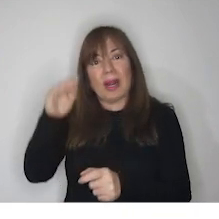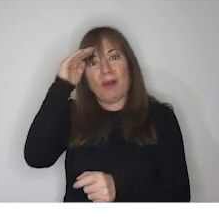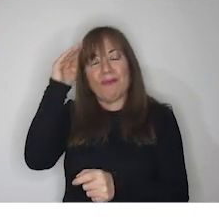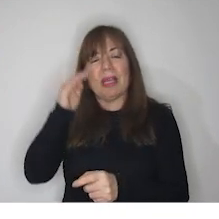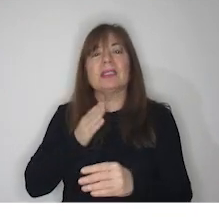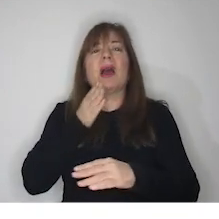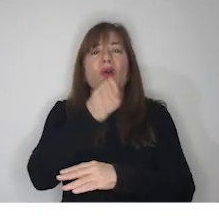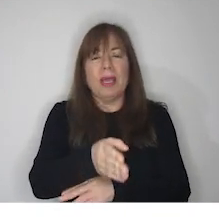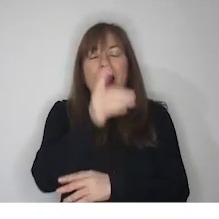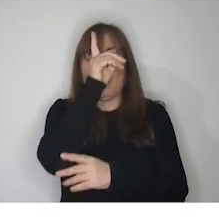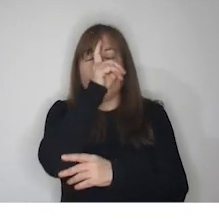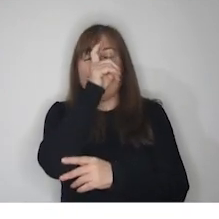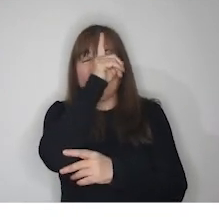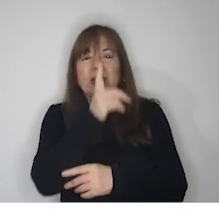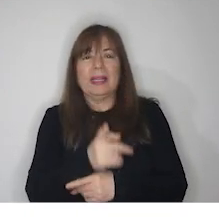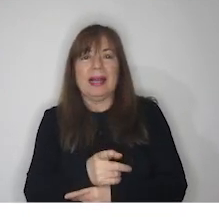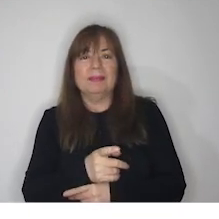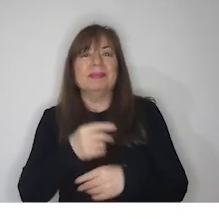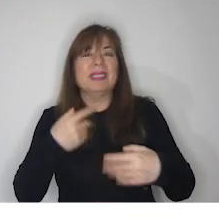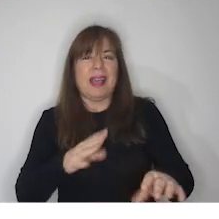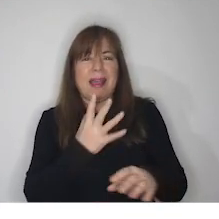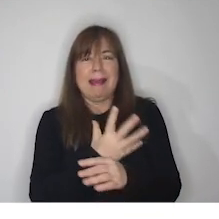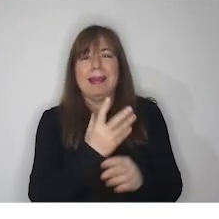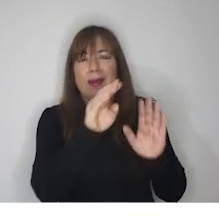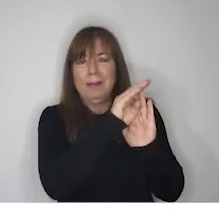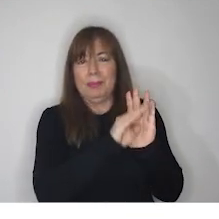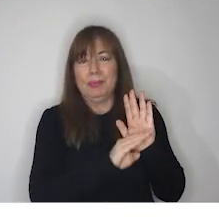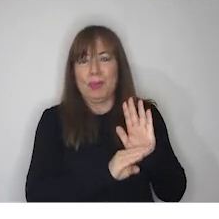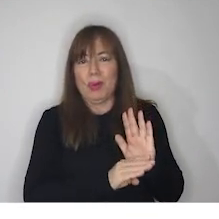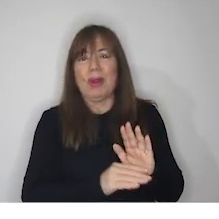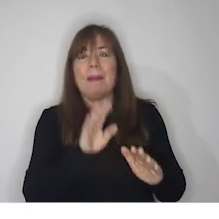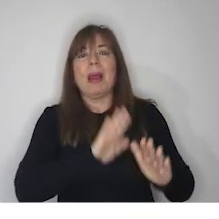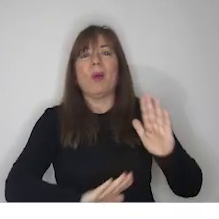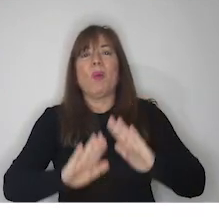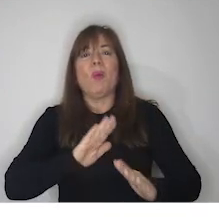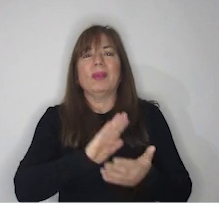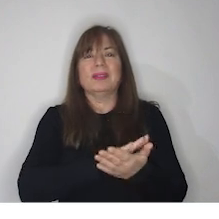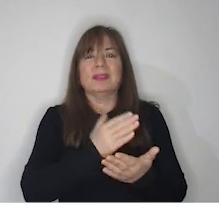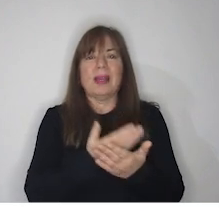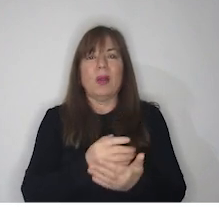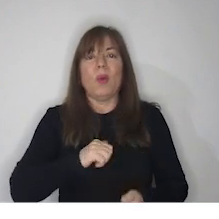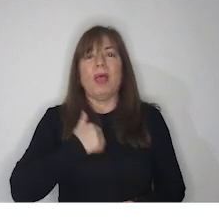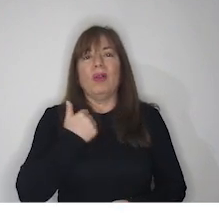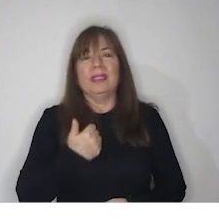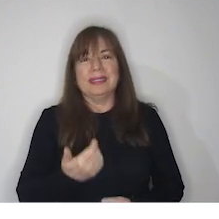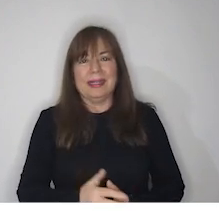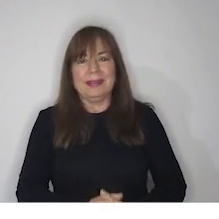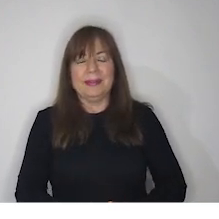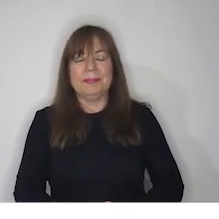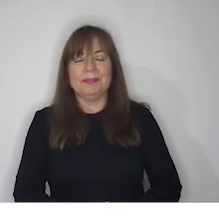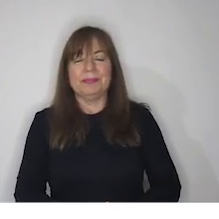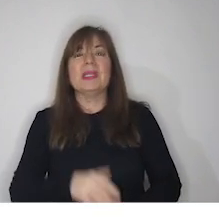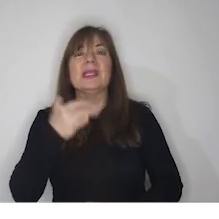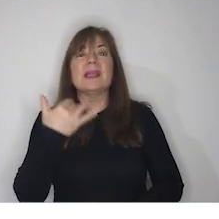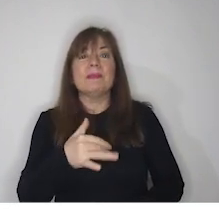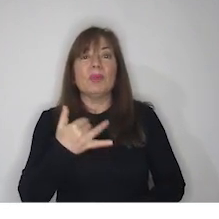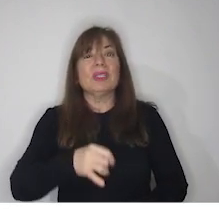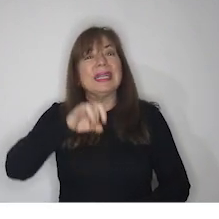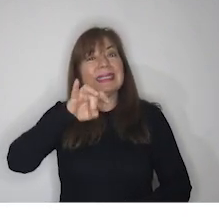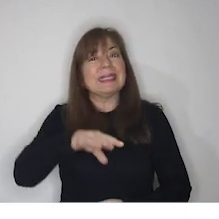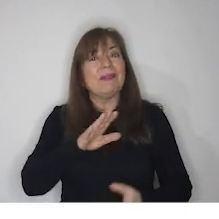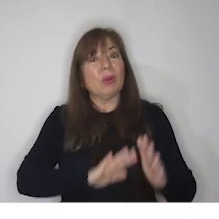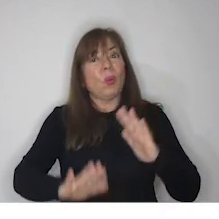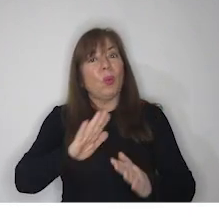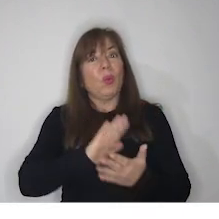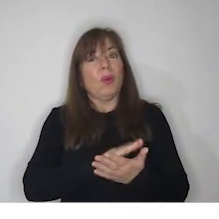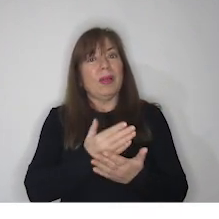público, ya que existen programas especiales que cuidan de la salud del adolescente. Es importante saber que cuidar tu salud desde